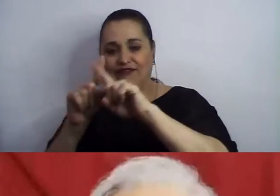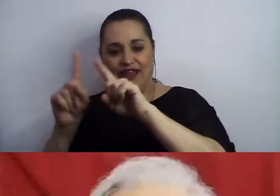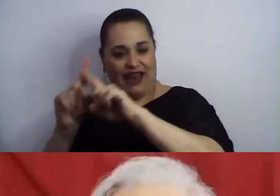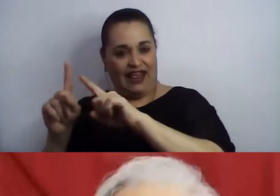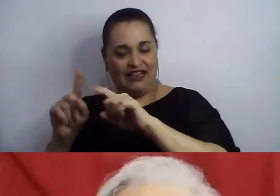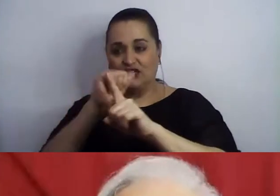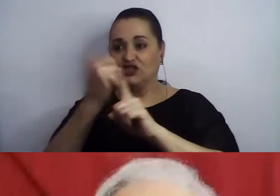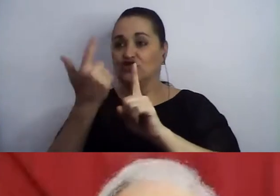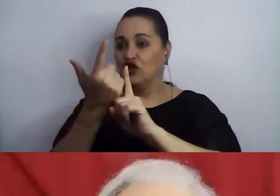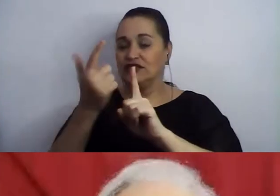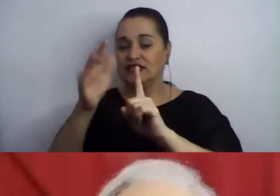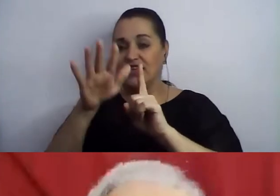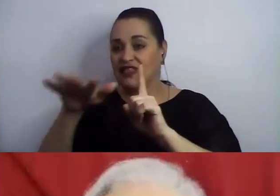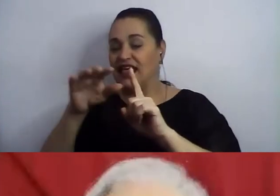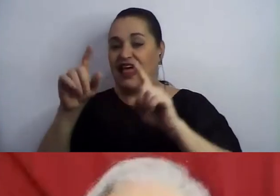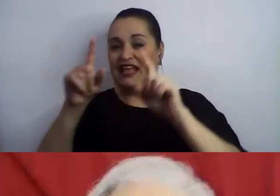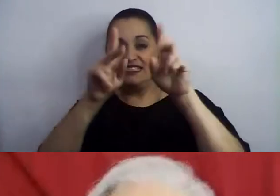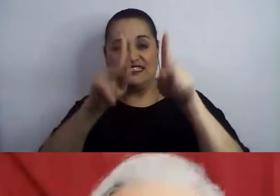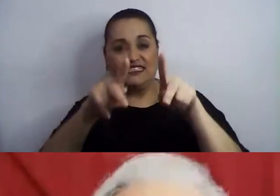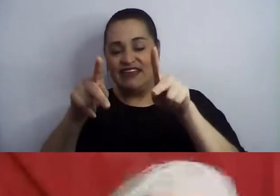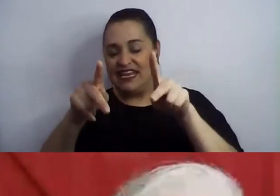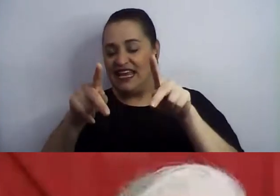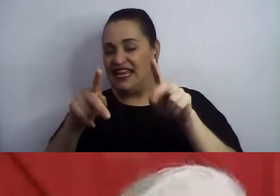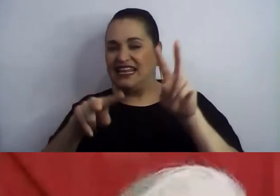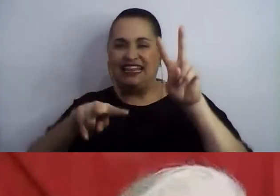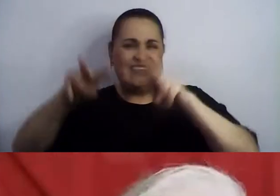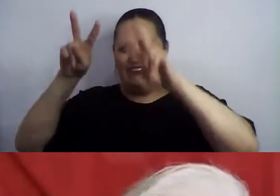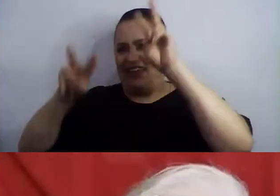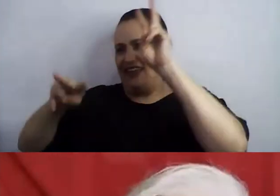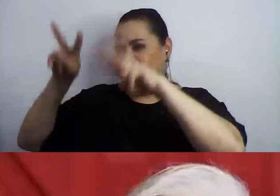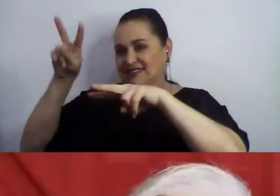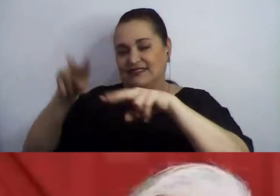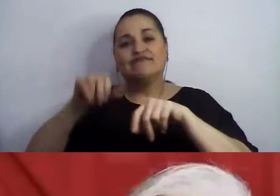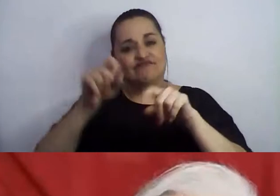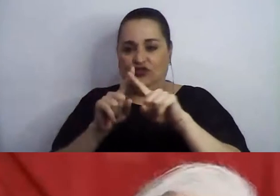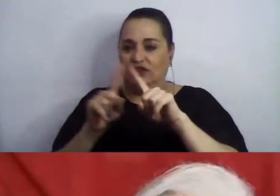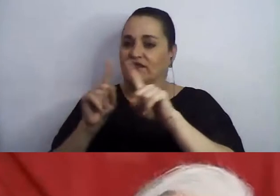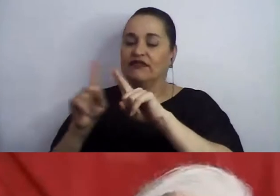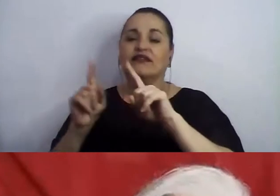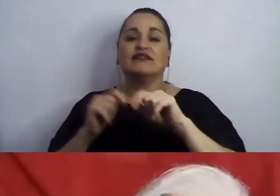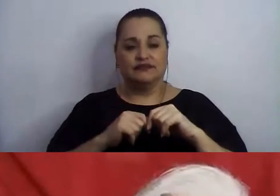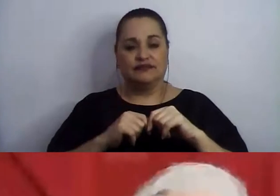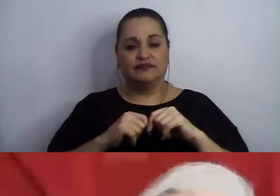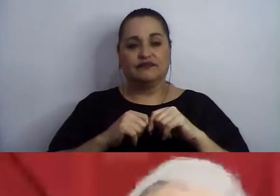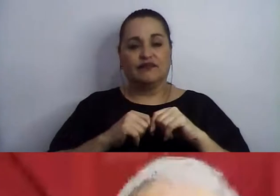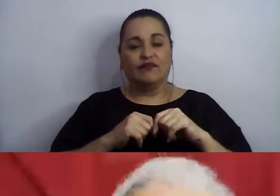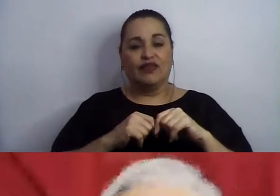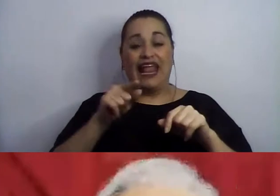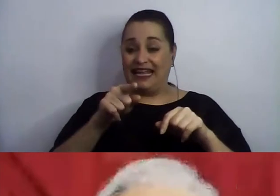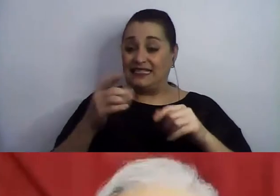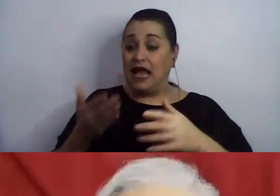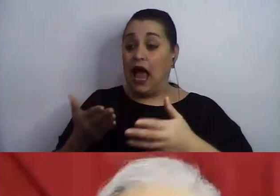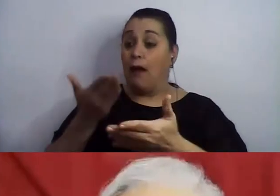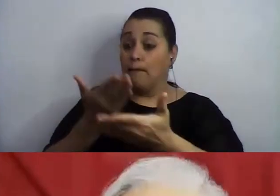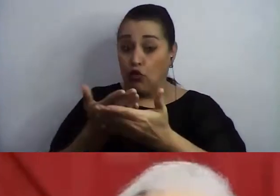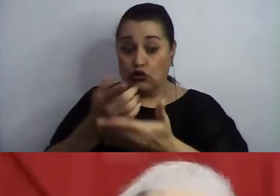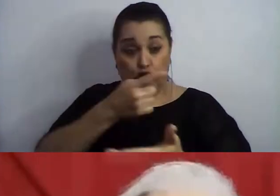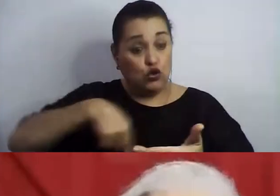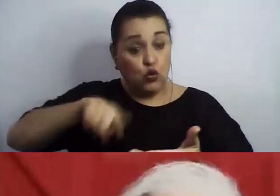sociedad civil es completamente diversa, ¿verdad? Y para que ese aporte nuestro sea